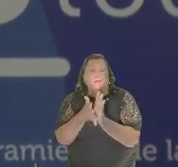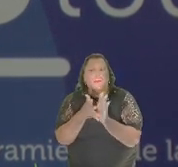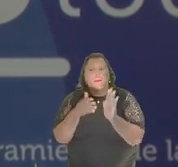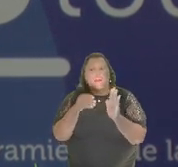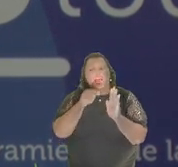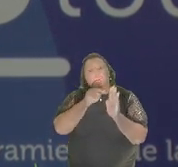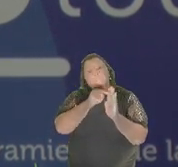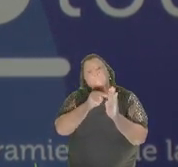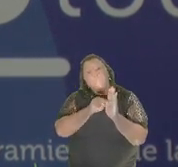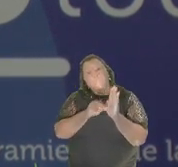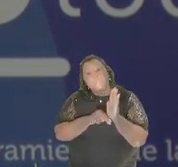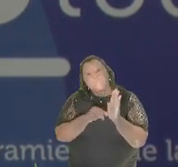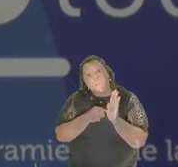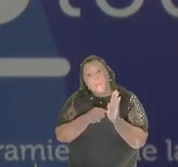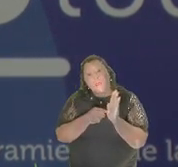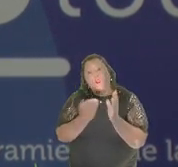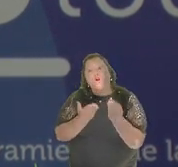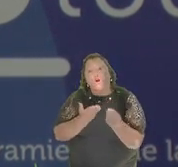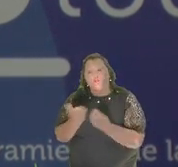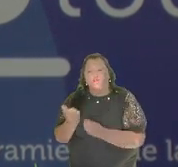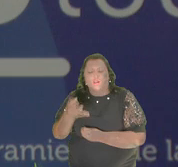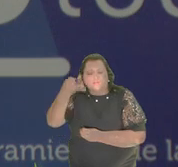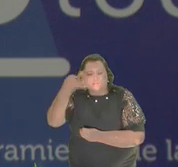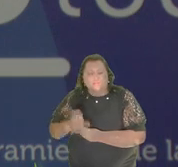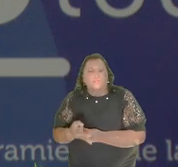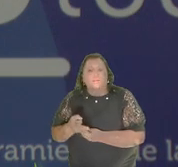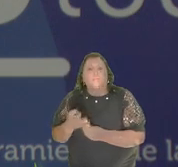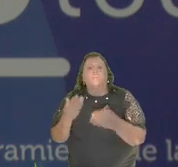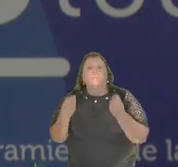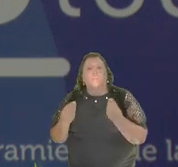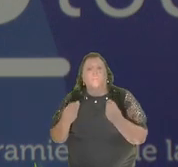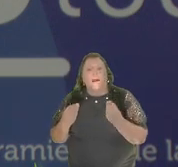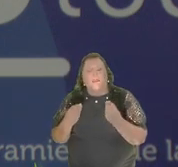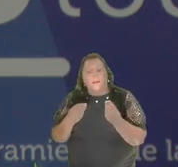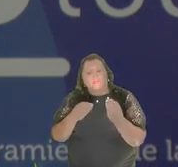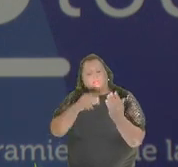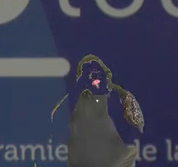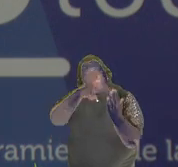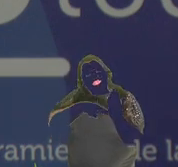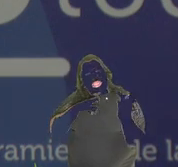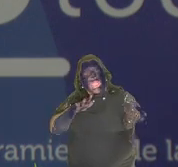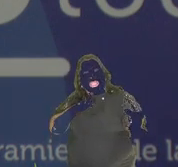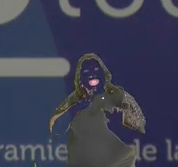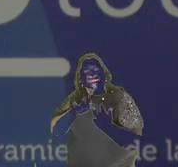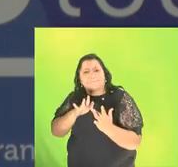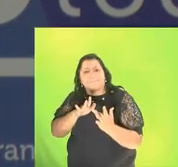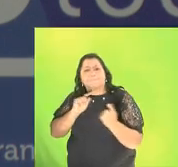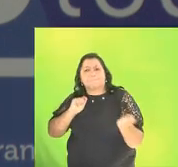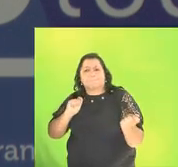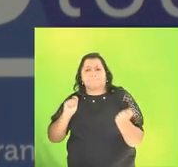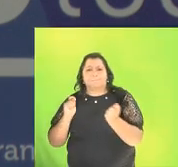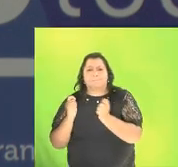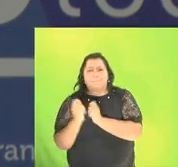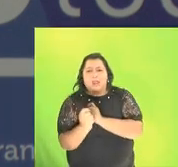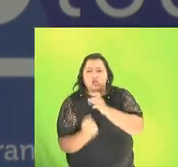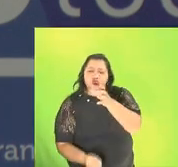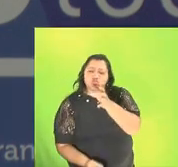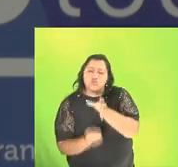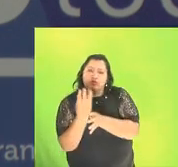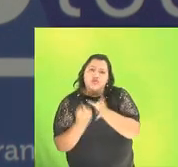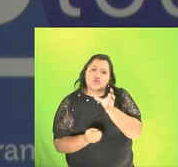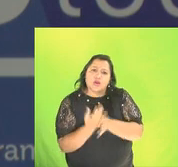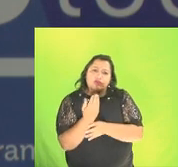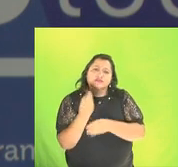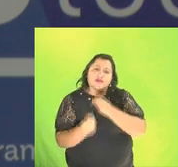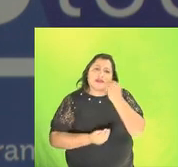Colombia está con las condiciones para hacer una lectura adecuada con los cambios requeridos y las innovaciones que requieren